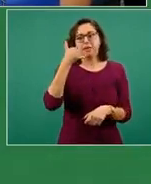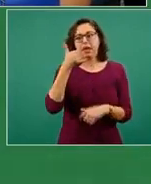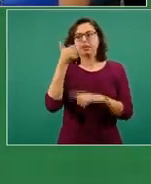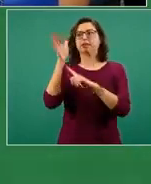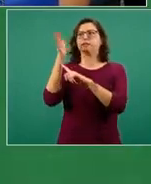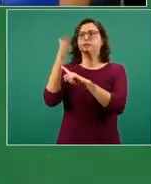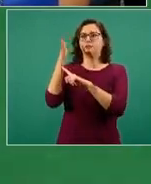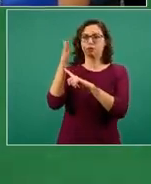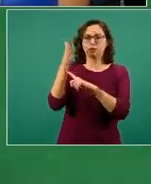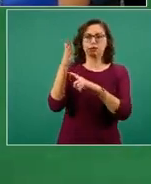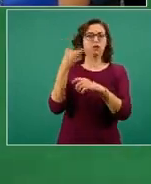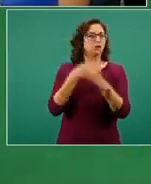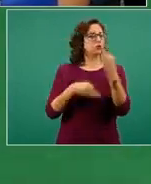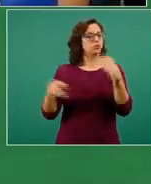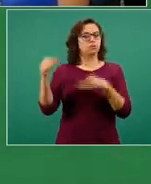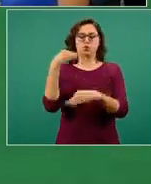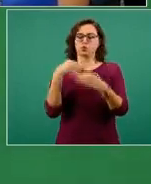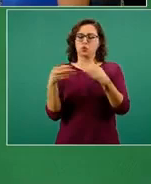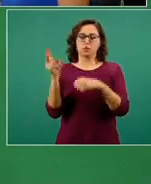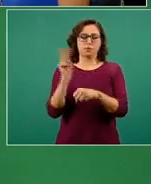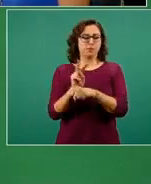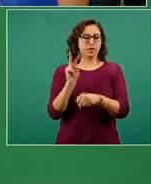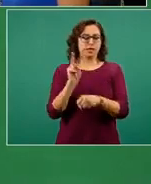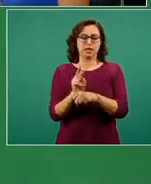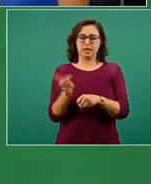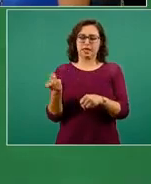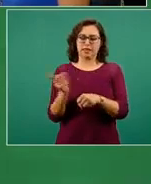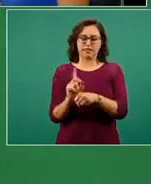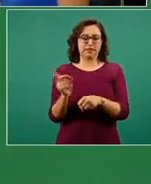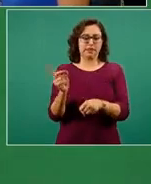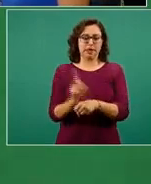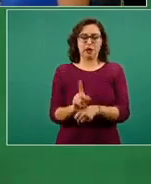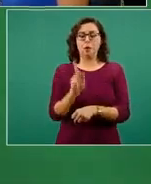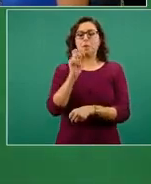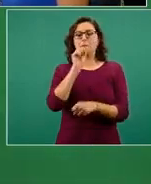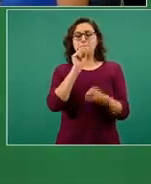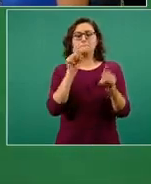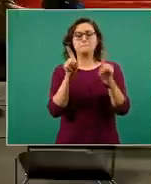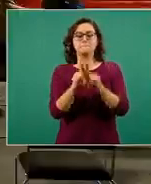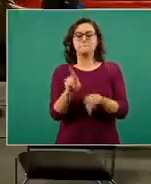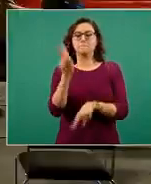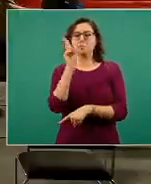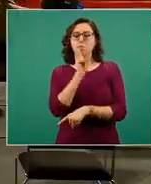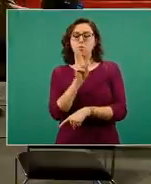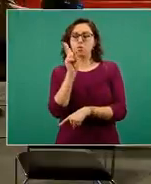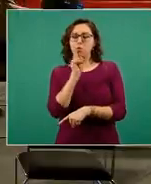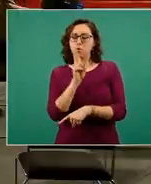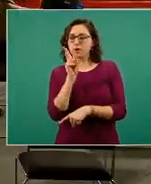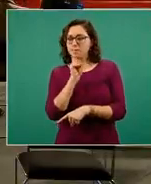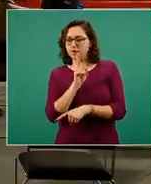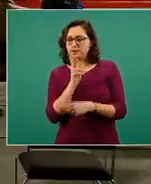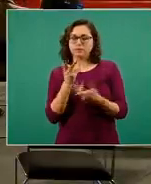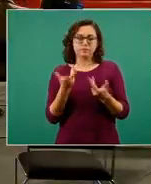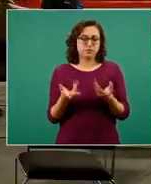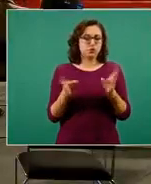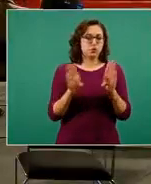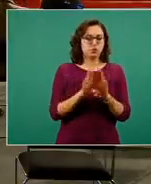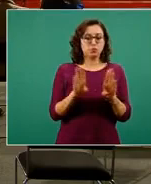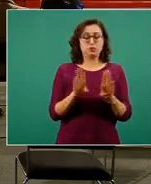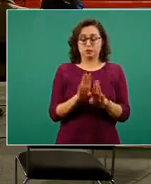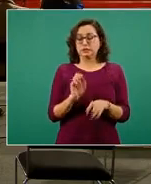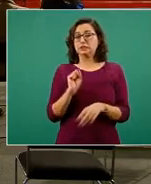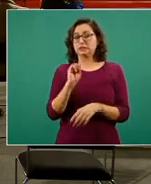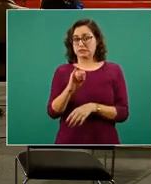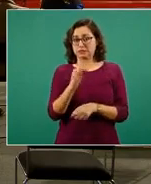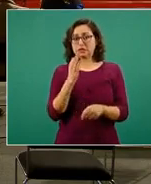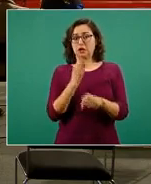ambulancias, el propio comportamiento de las pruebas. Y en este sentido, efectivamente aumentamos las pruebas,